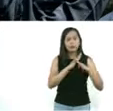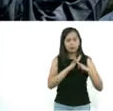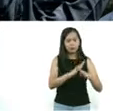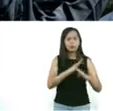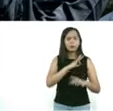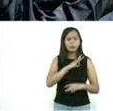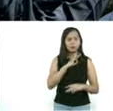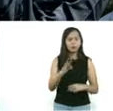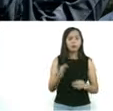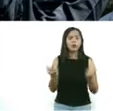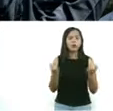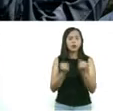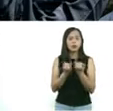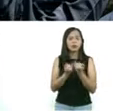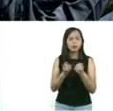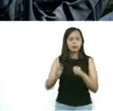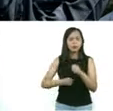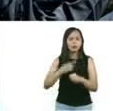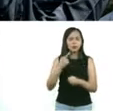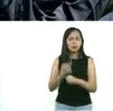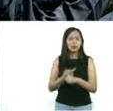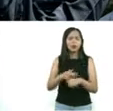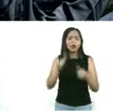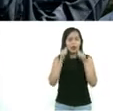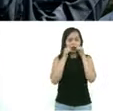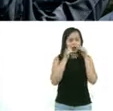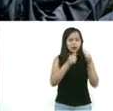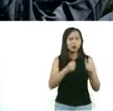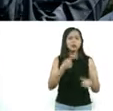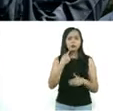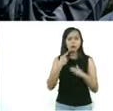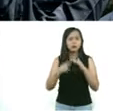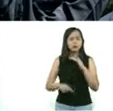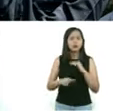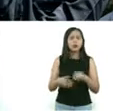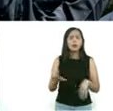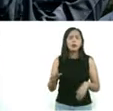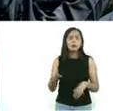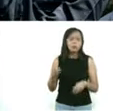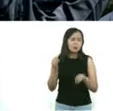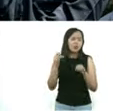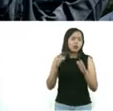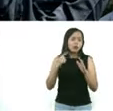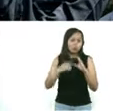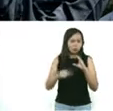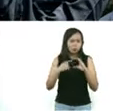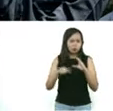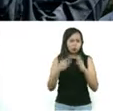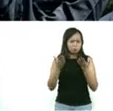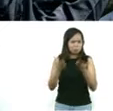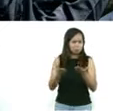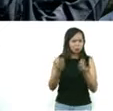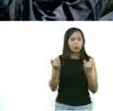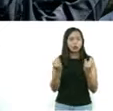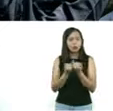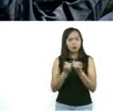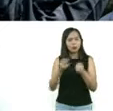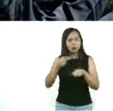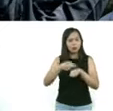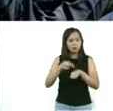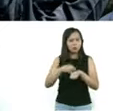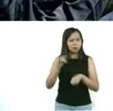del secretario atenderá oportunamente las denuncias ciudadanas en el número telefónico y redes sociales que pueden ver en sus pantallas.